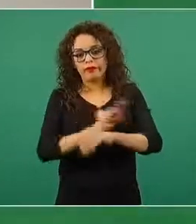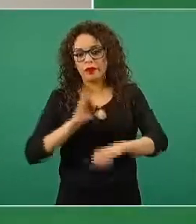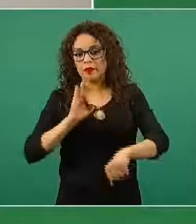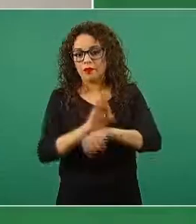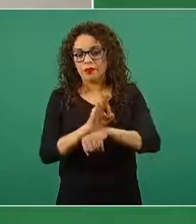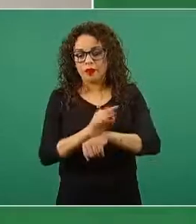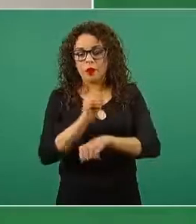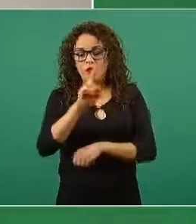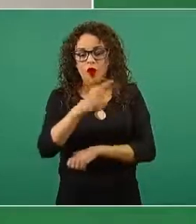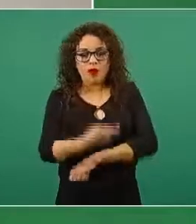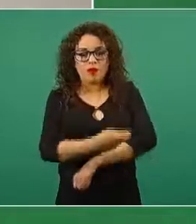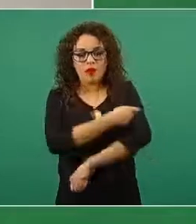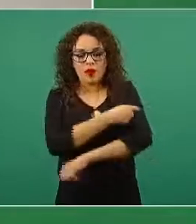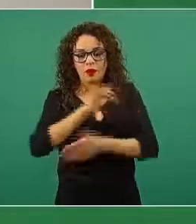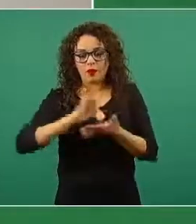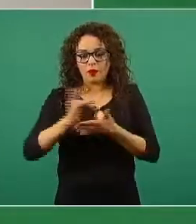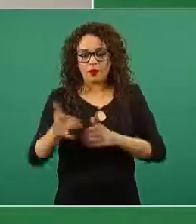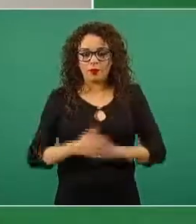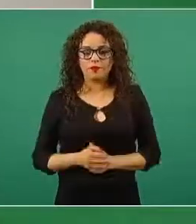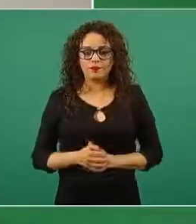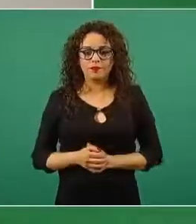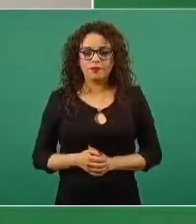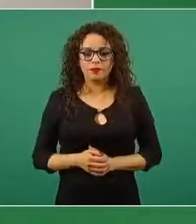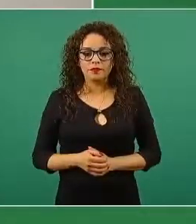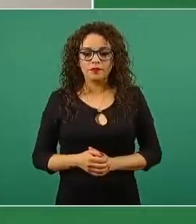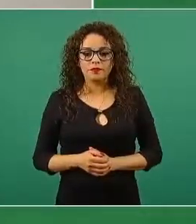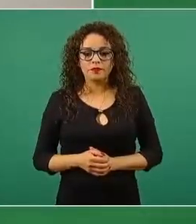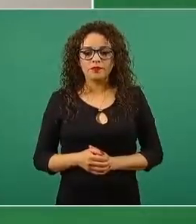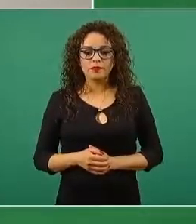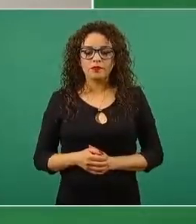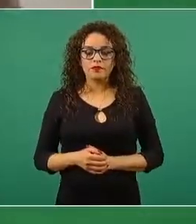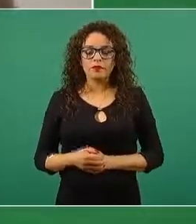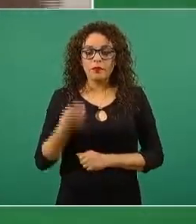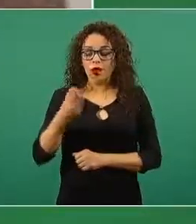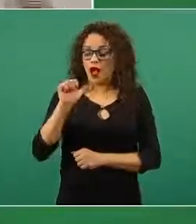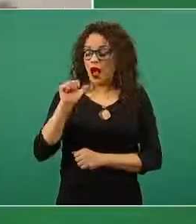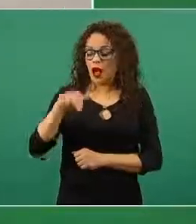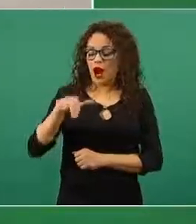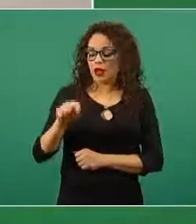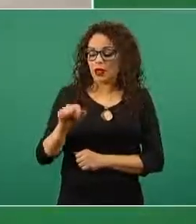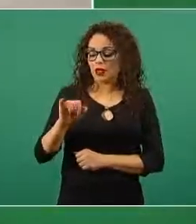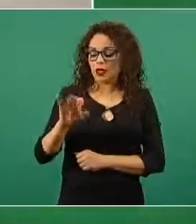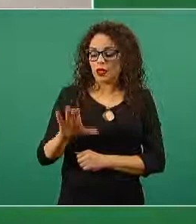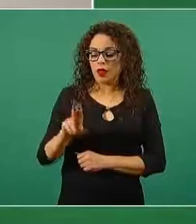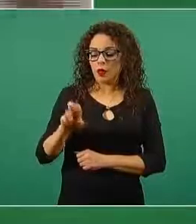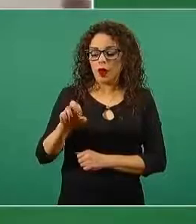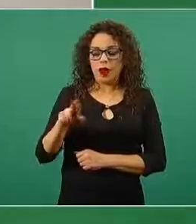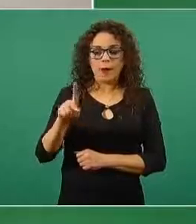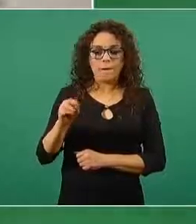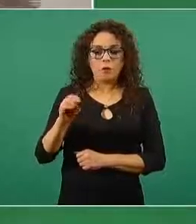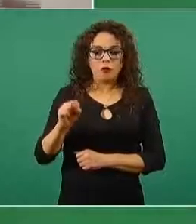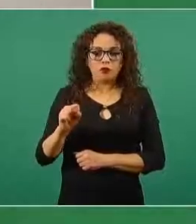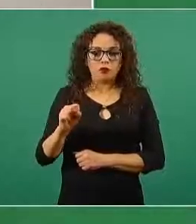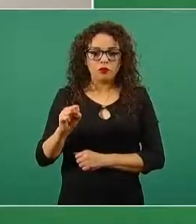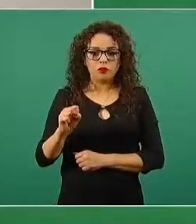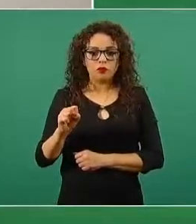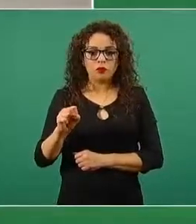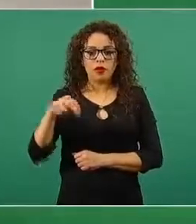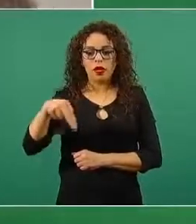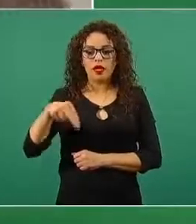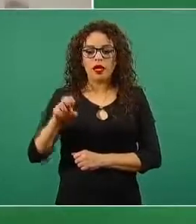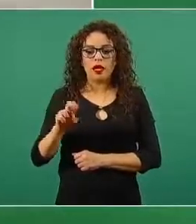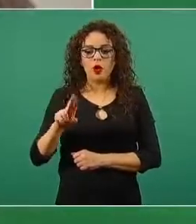protección, esta generación de anticuerpos neutralizantes, estos anticuerpos que neutralizan, por eso se llaman los